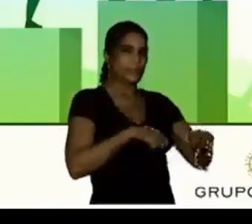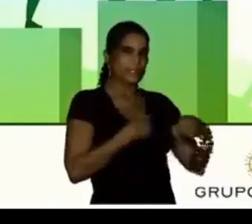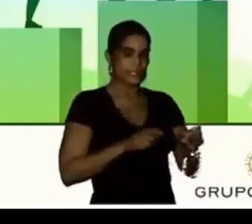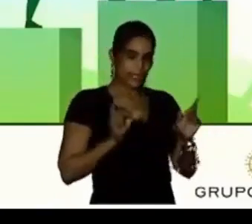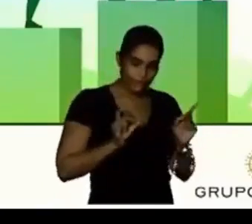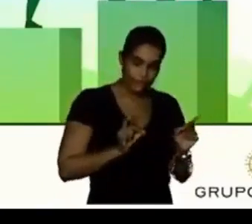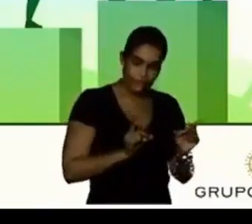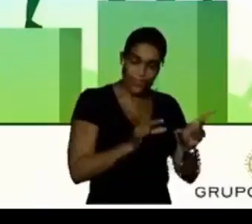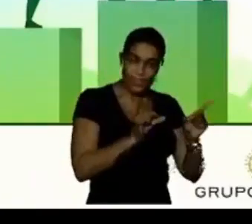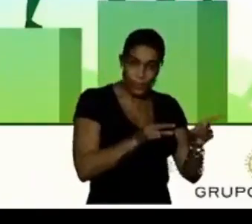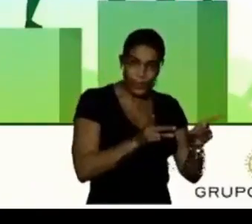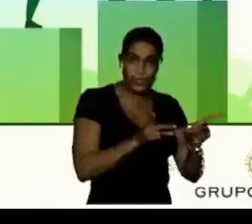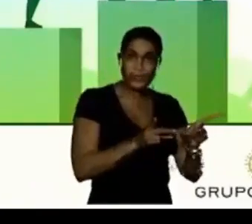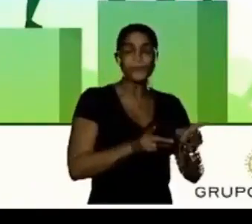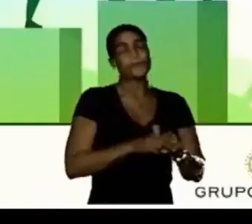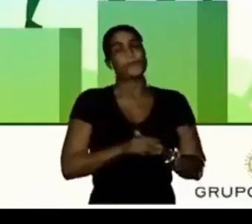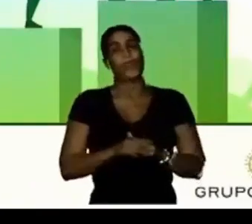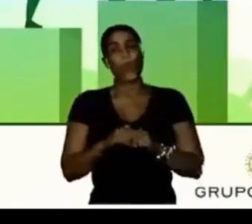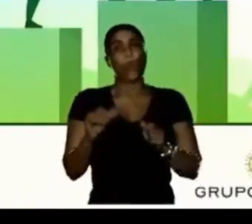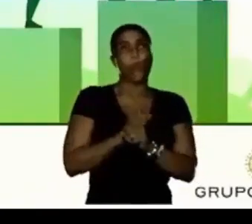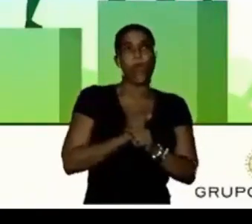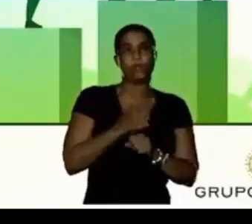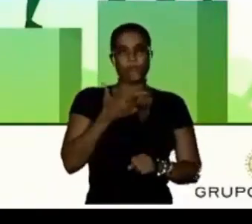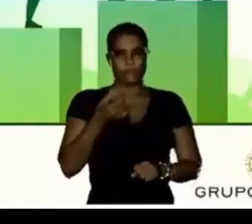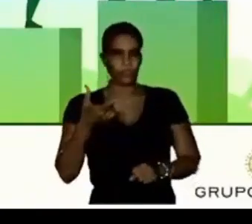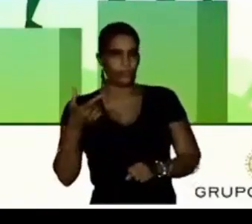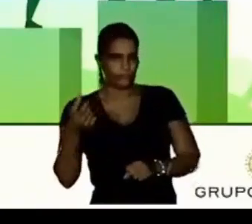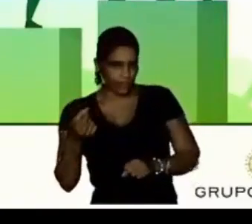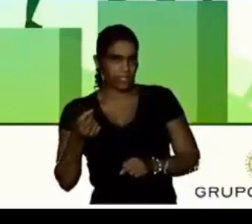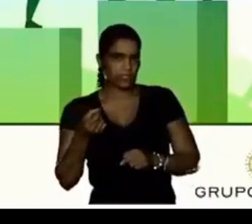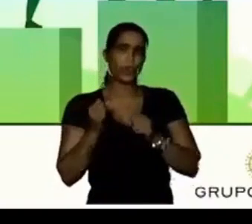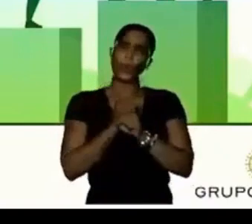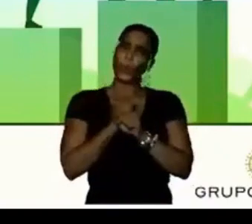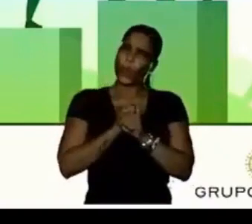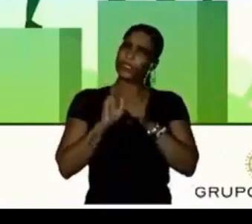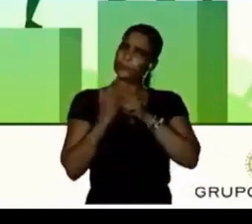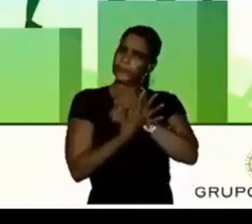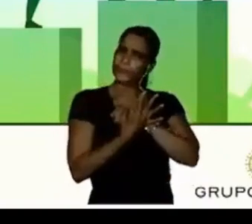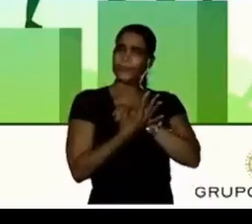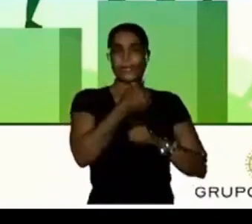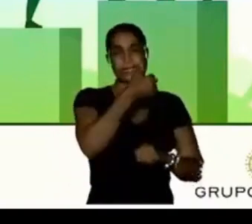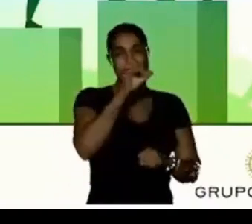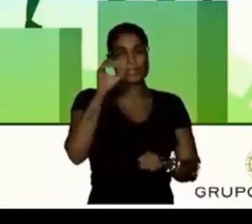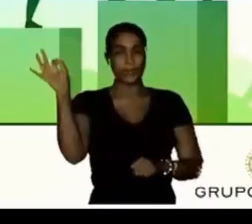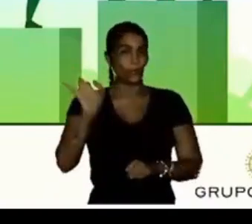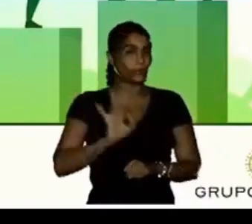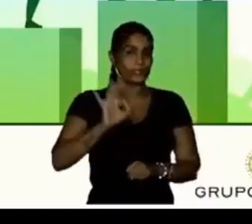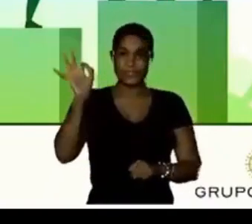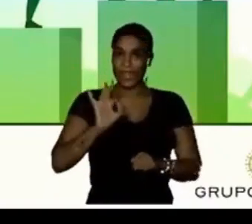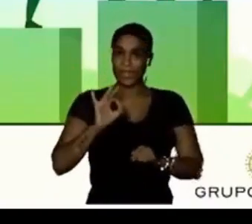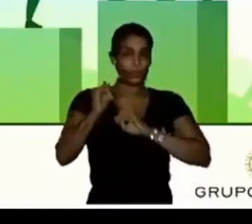con proveedores. Lo hicimos durante el año de 2020, en un año de pandemia, 100%